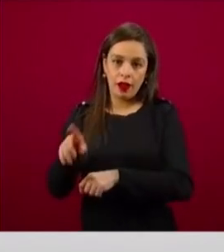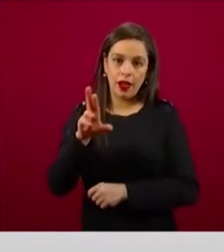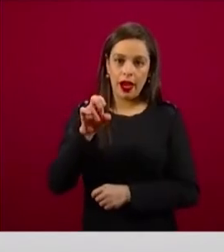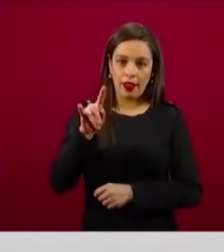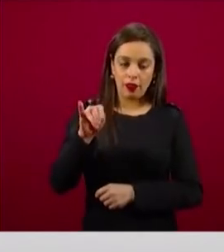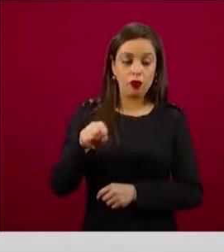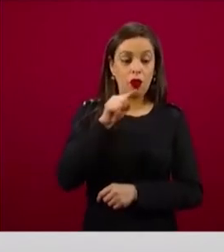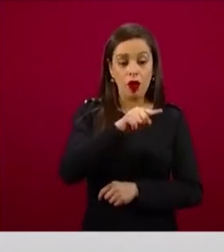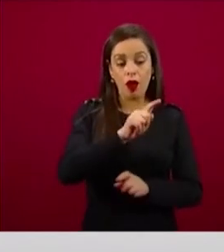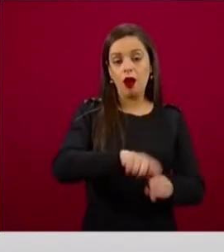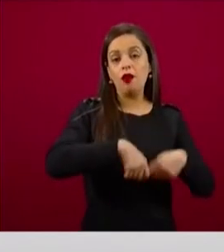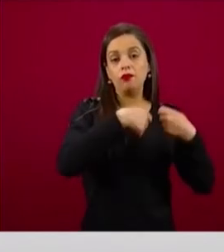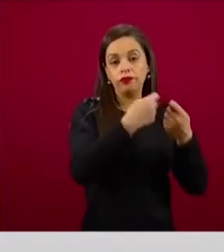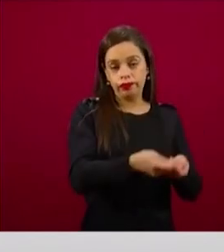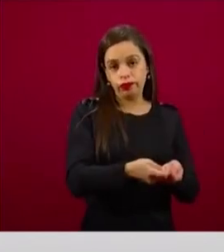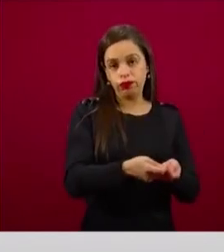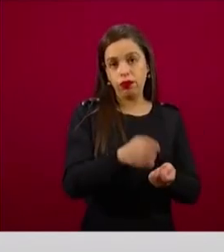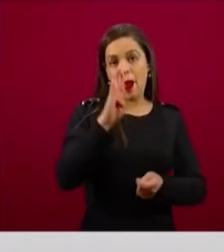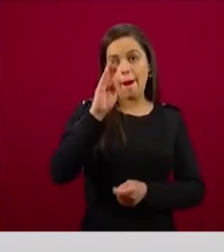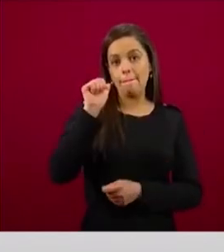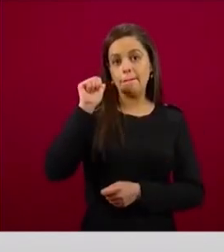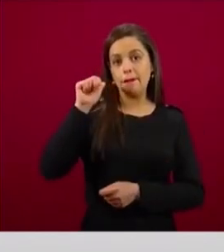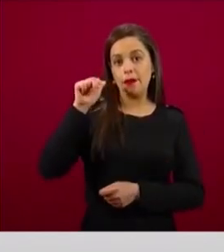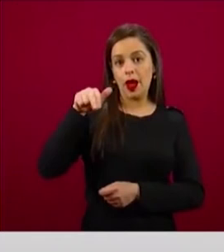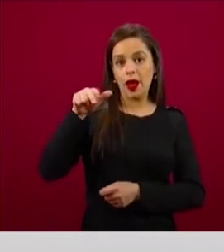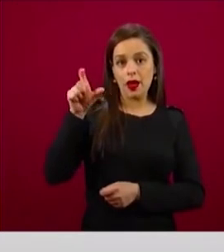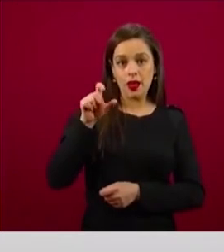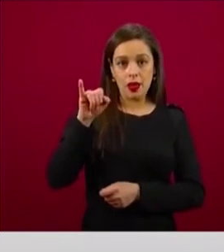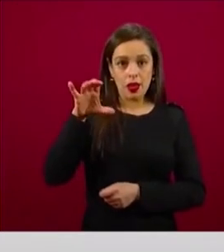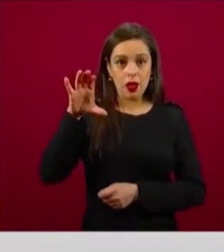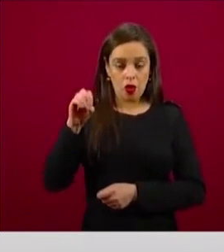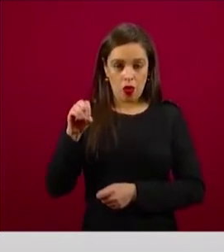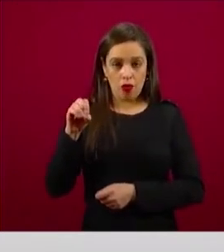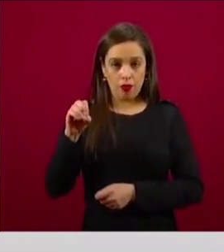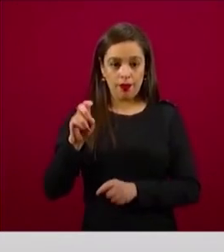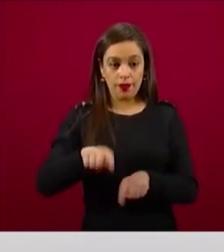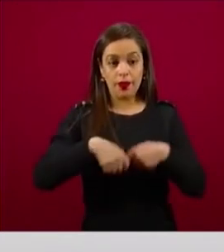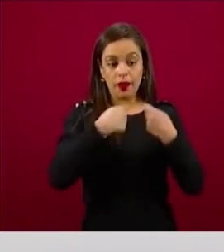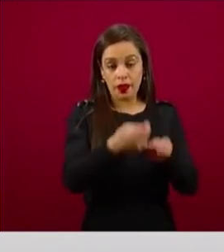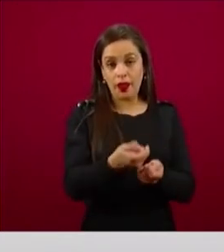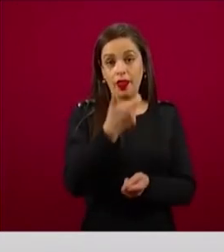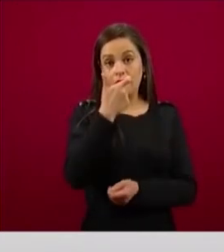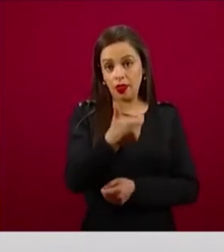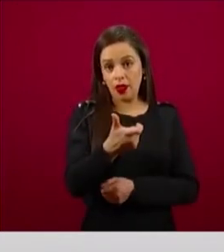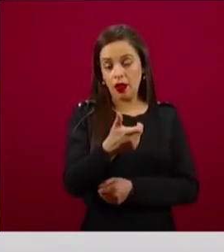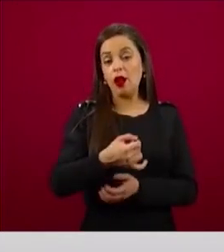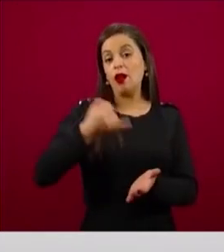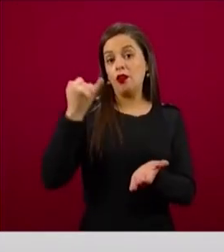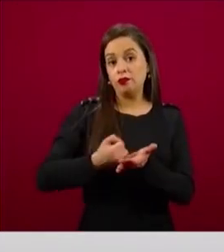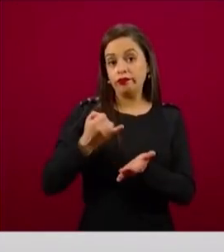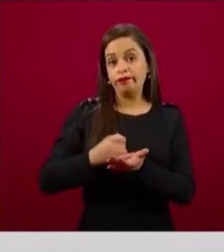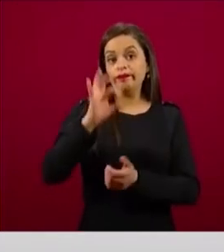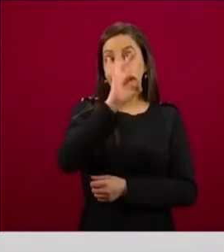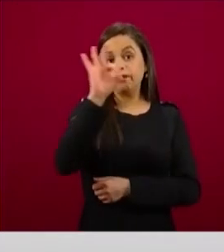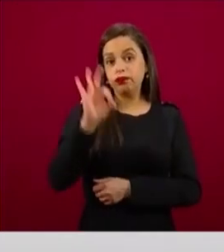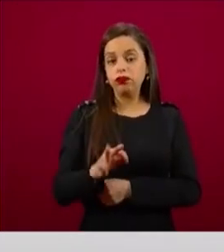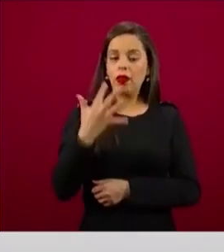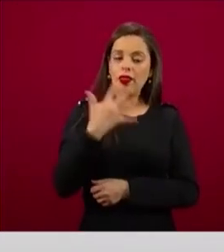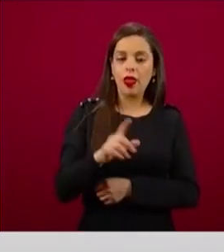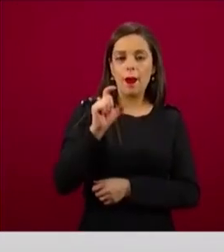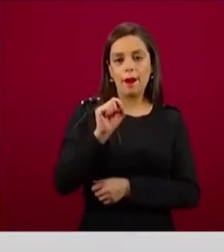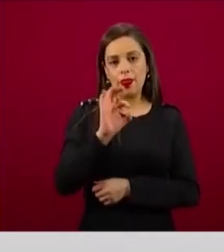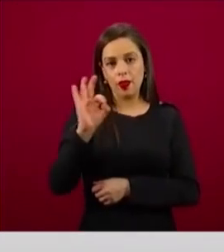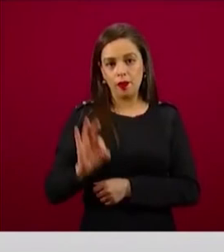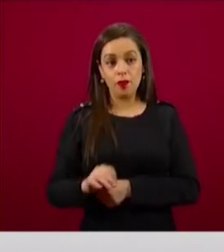prestaban sobre todo el banco de méxico les prestaba a tasas de entre el 10 y el 20 por ciento ellos